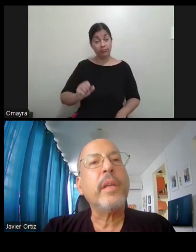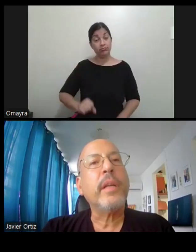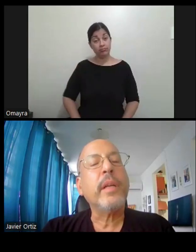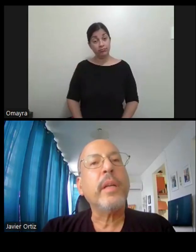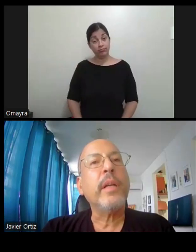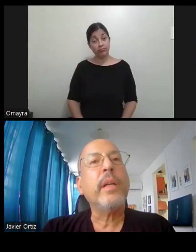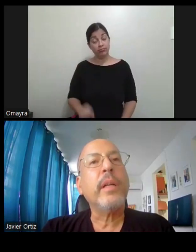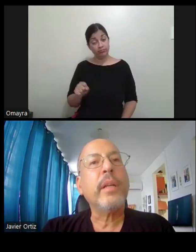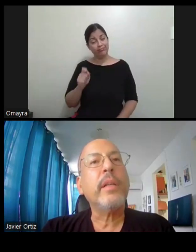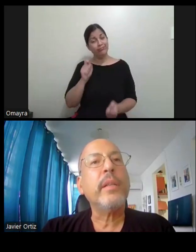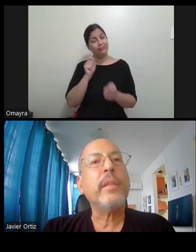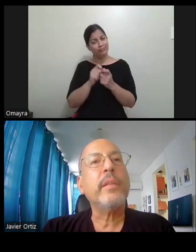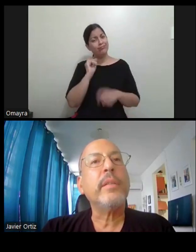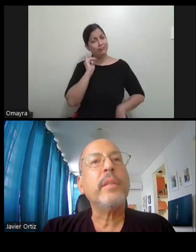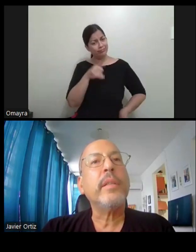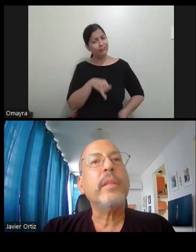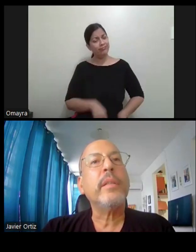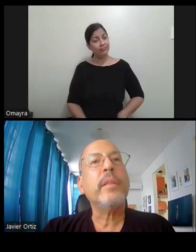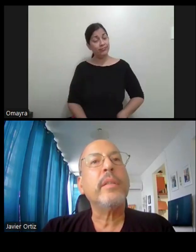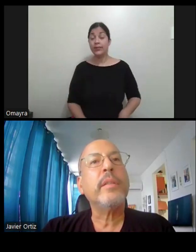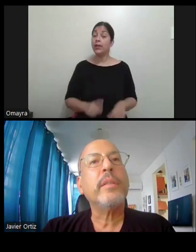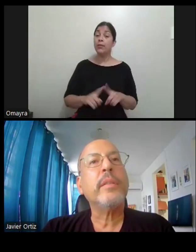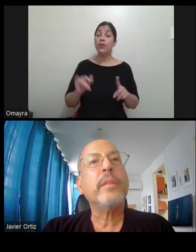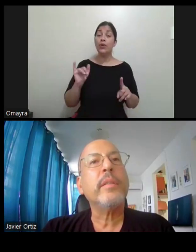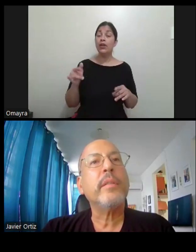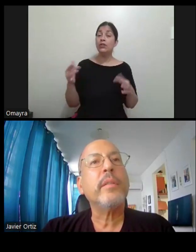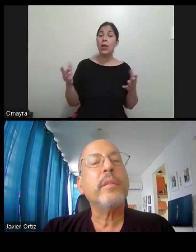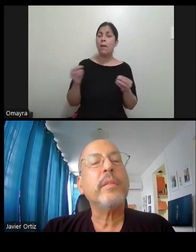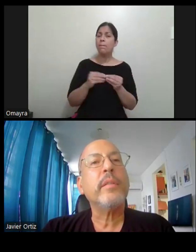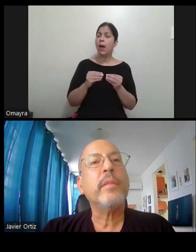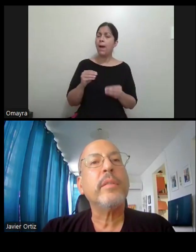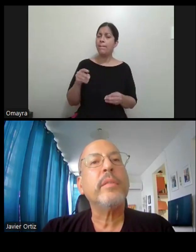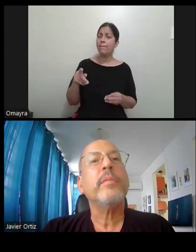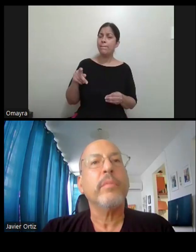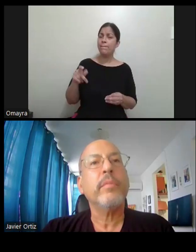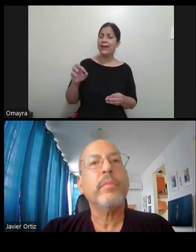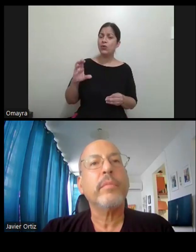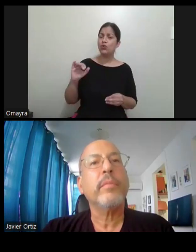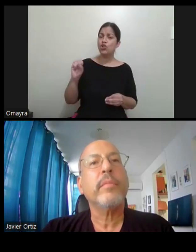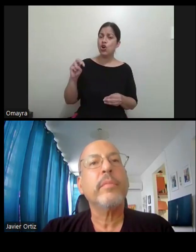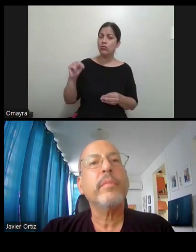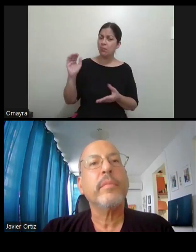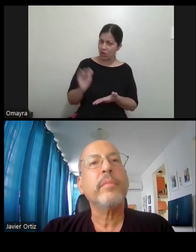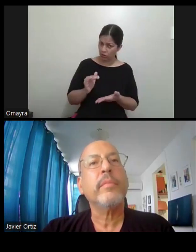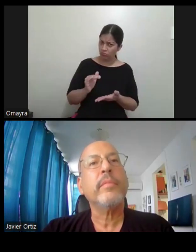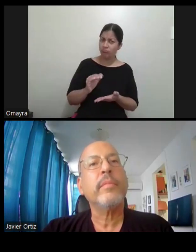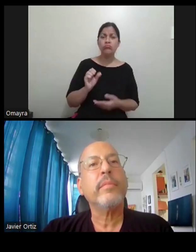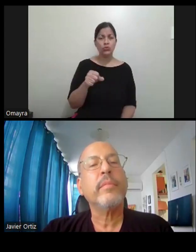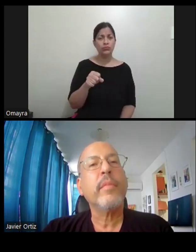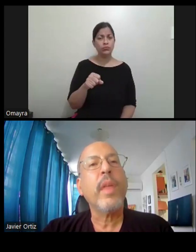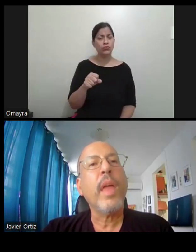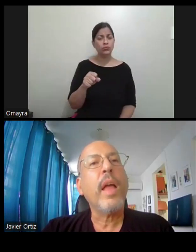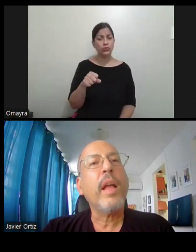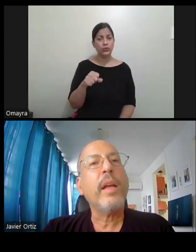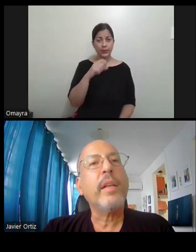India particularmente. Pero eso sería, ¿qué? ¿Percusión menor? ¿O sería percusión menor? Es percusión menor. Sí, es percusión